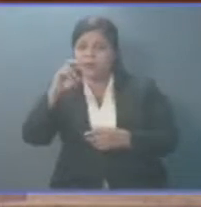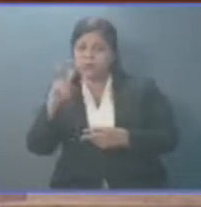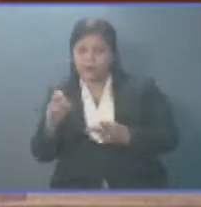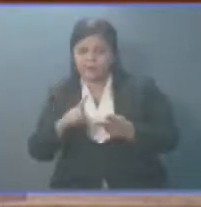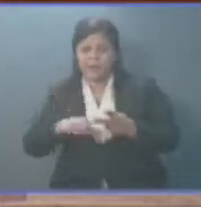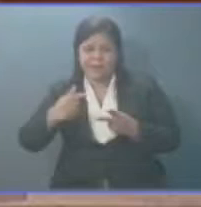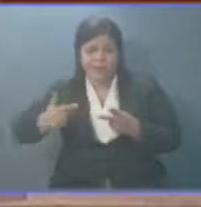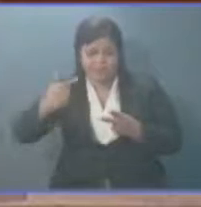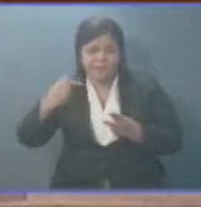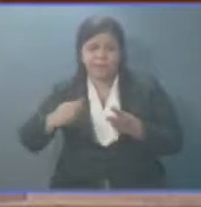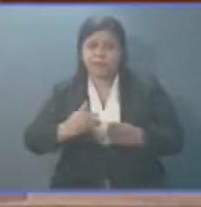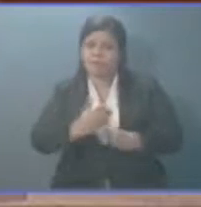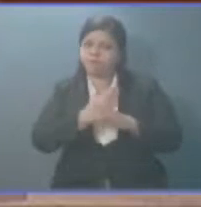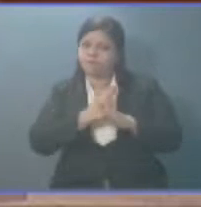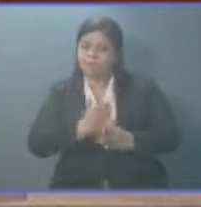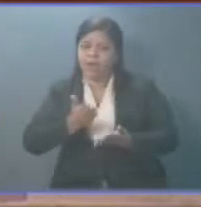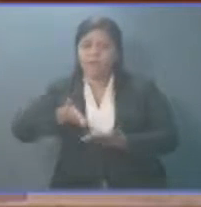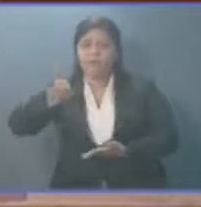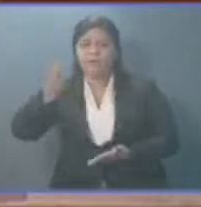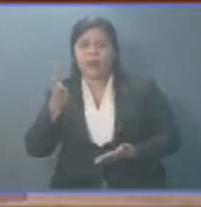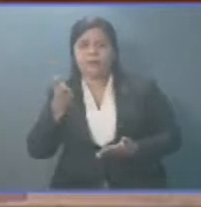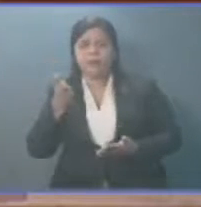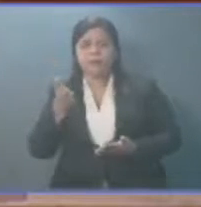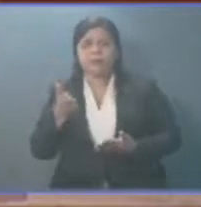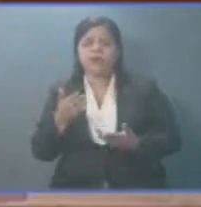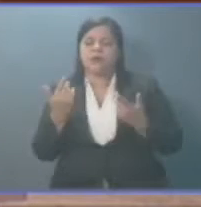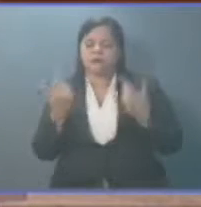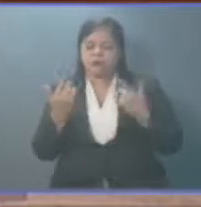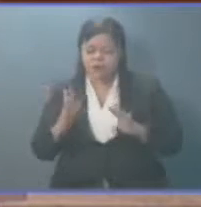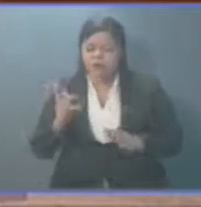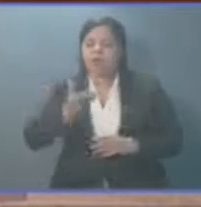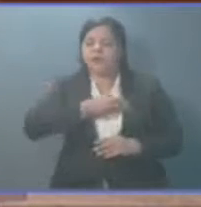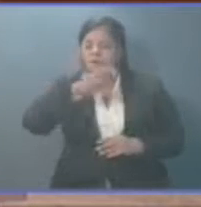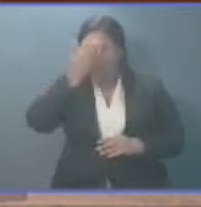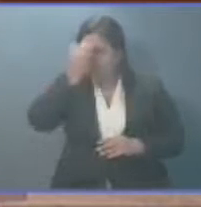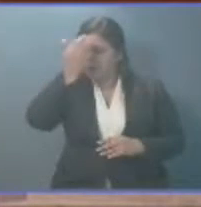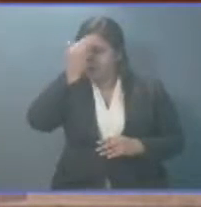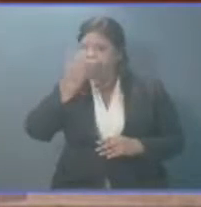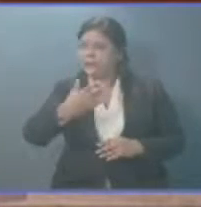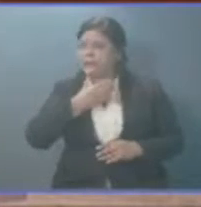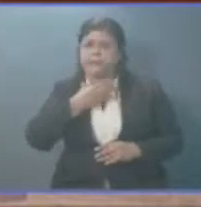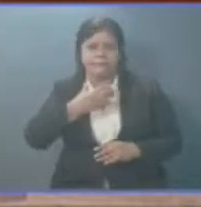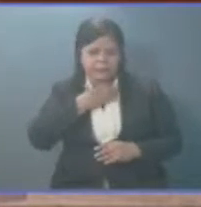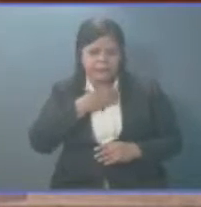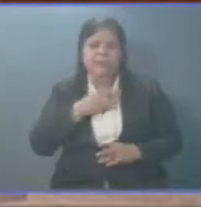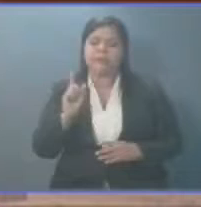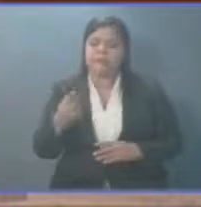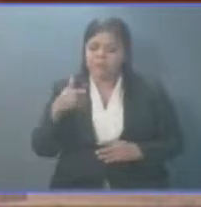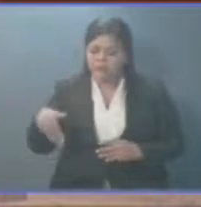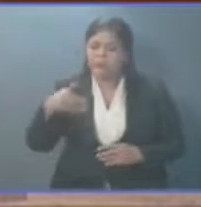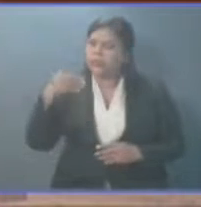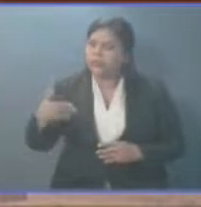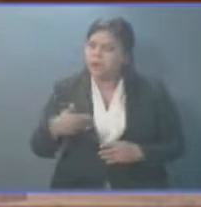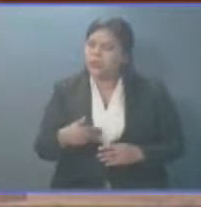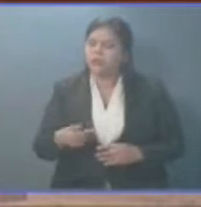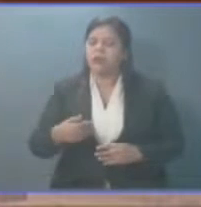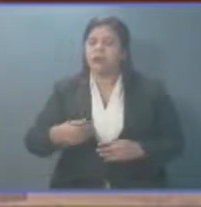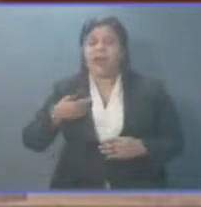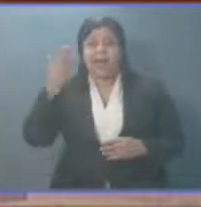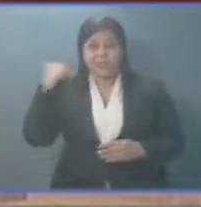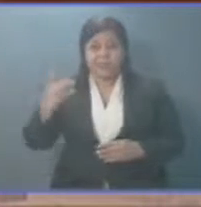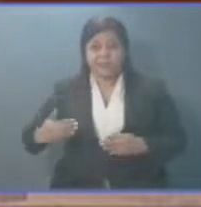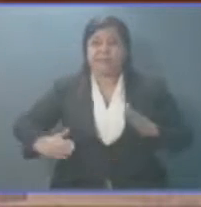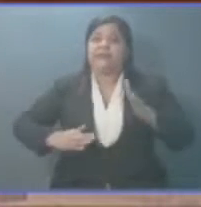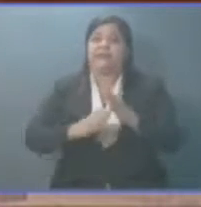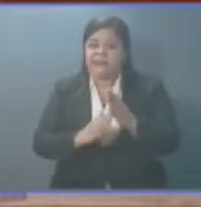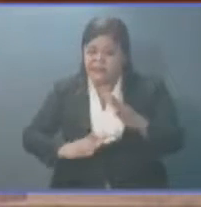graves para proteger a los animales de compañía. Sabemos que el camino no ha sido fácil, que este primer año del gobierno, ante los constantes bloqueos que hemos recibido